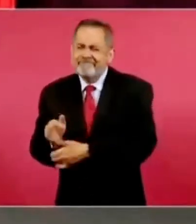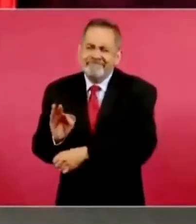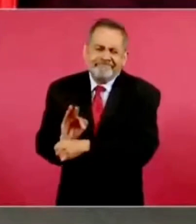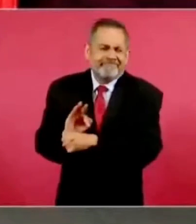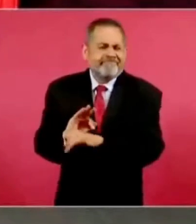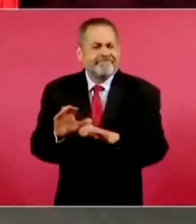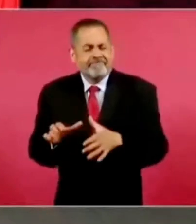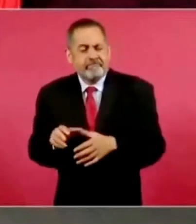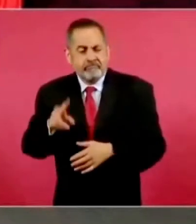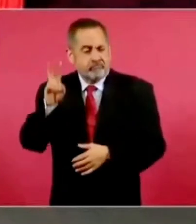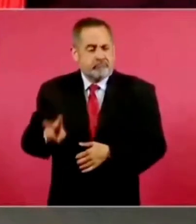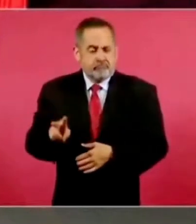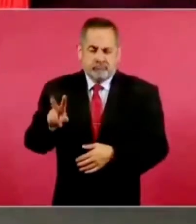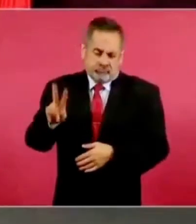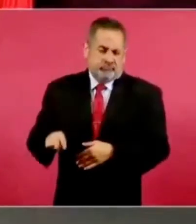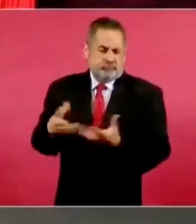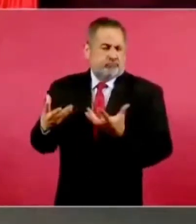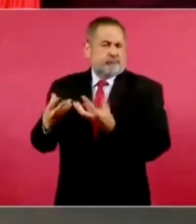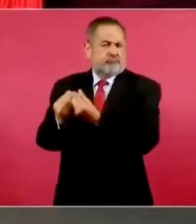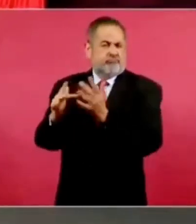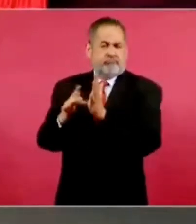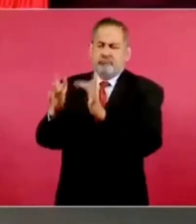un auténtico cristiano.